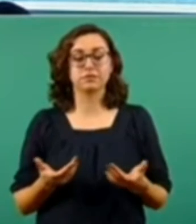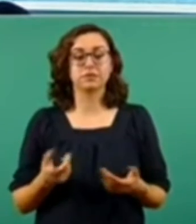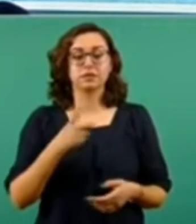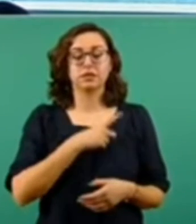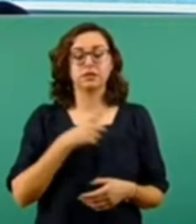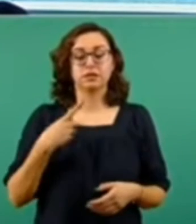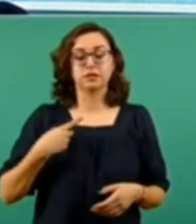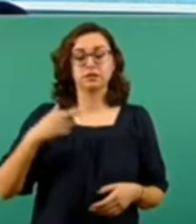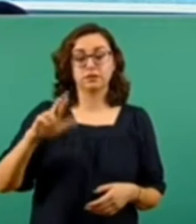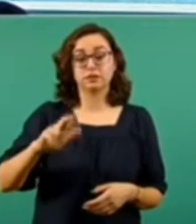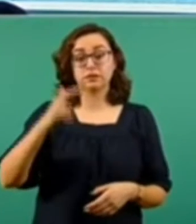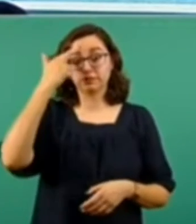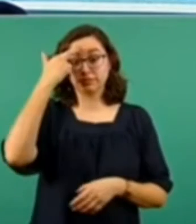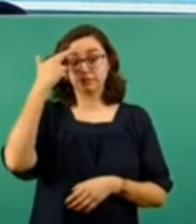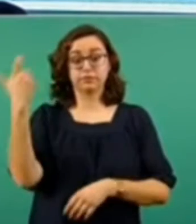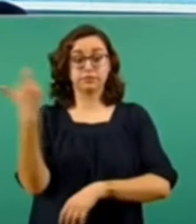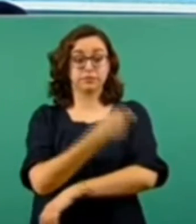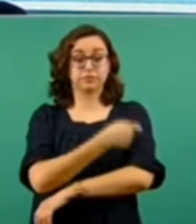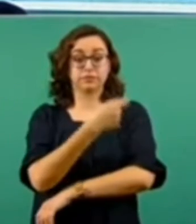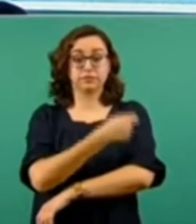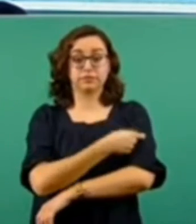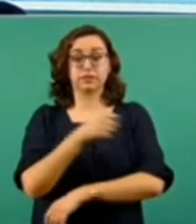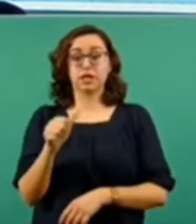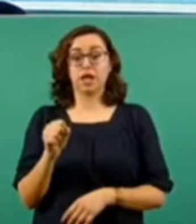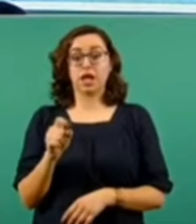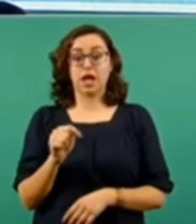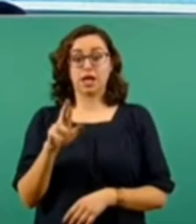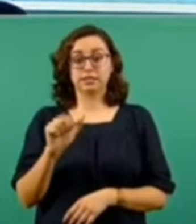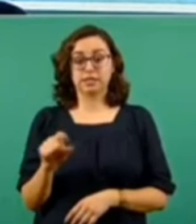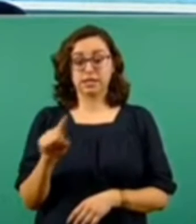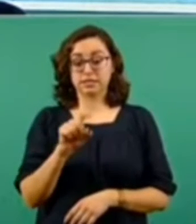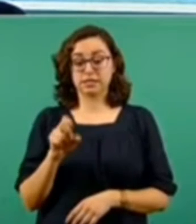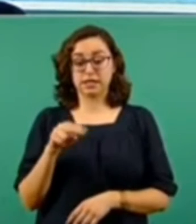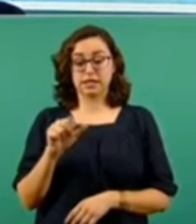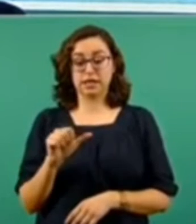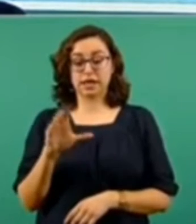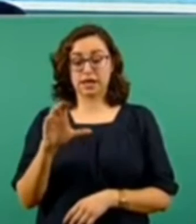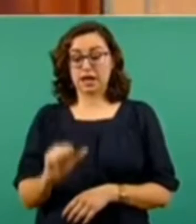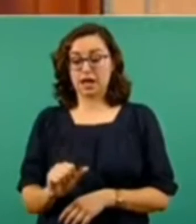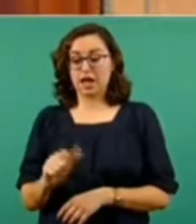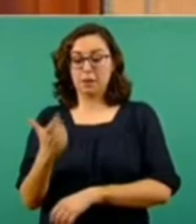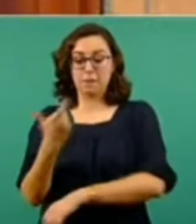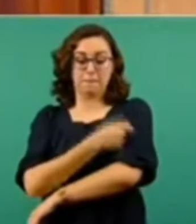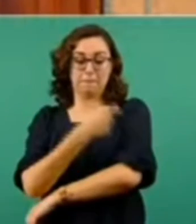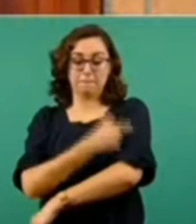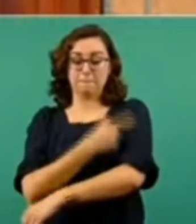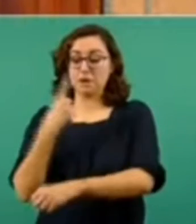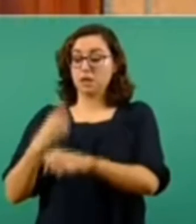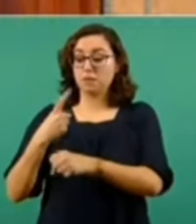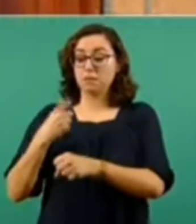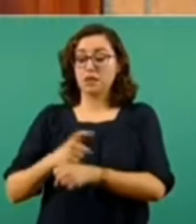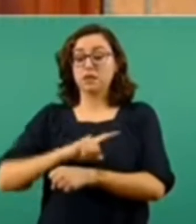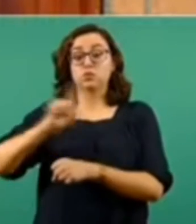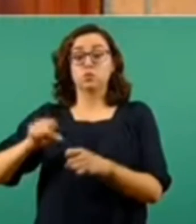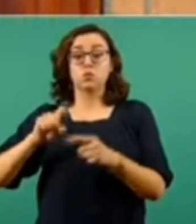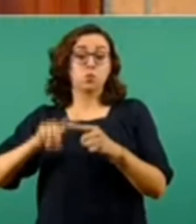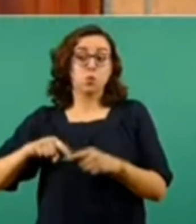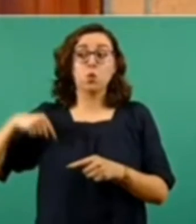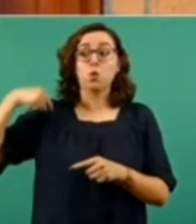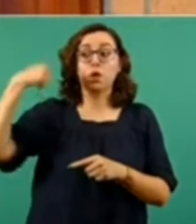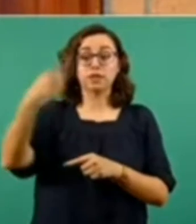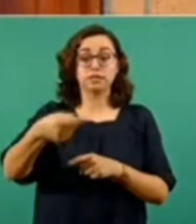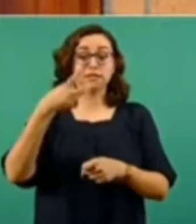vacuna AstraZeneca es la que tiene la temporalidad para una segunda dosis de